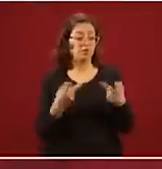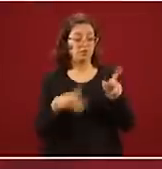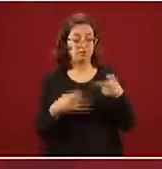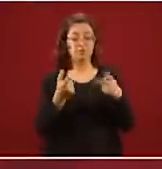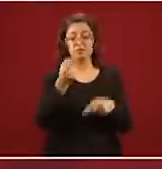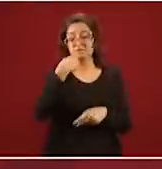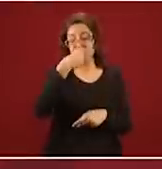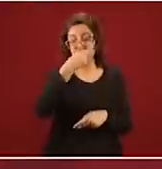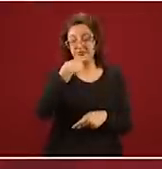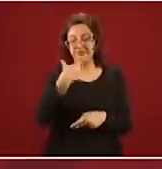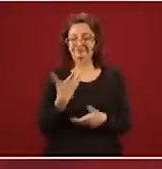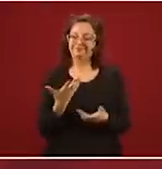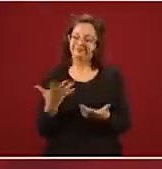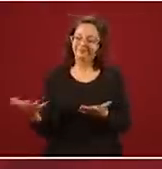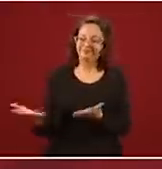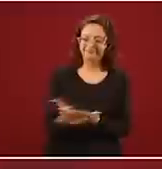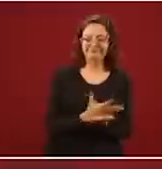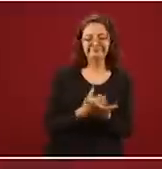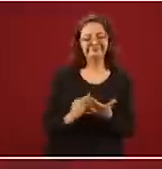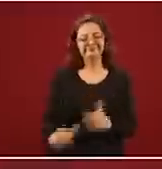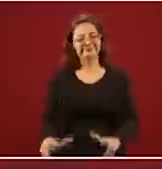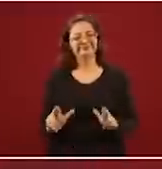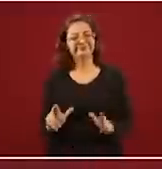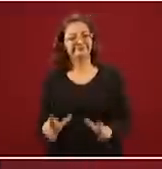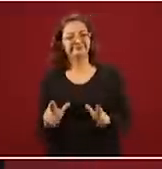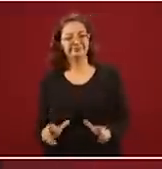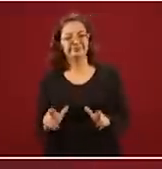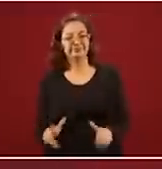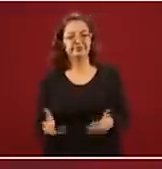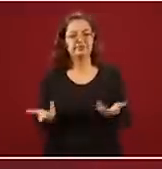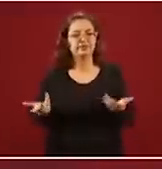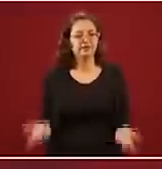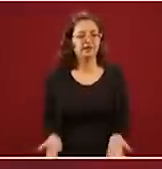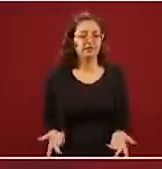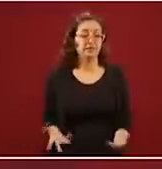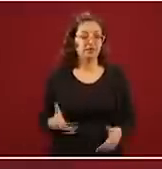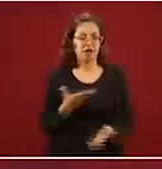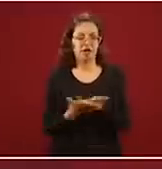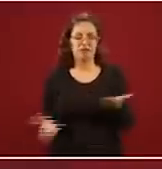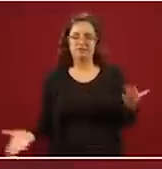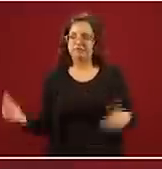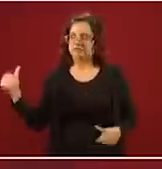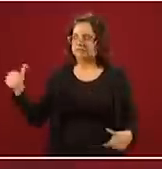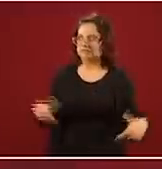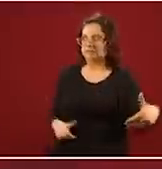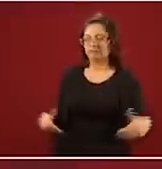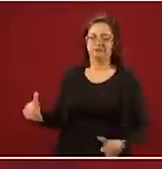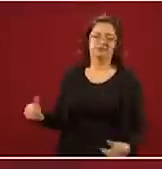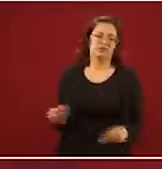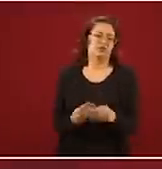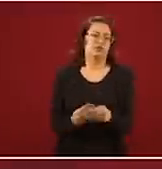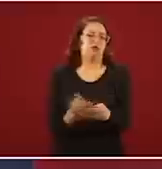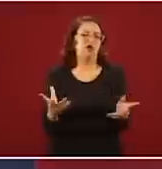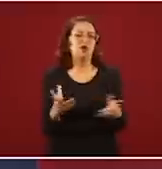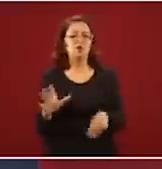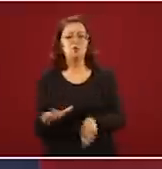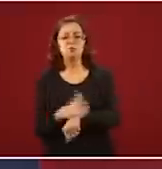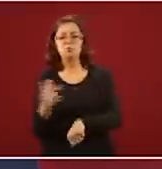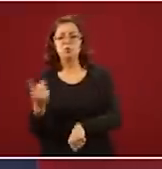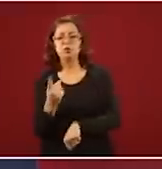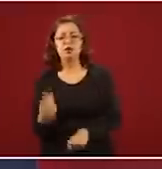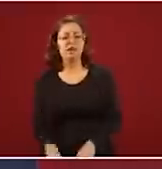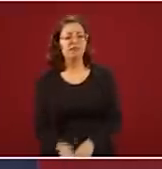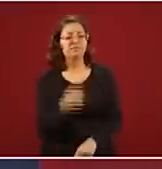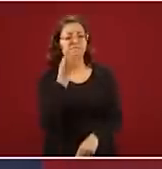resistencia. ¿Ustedes creen que es poco que tres empresas vendían 60